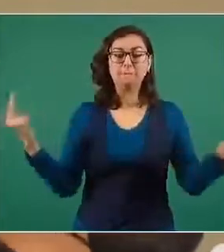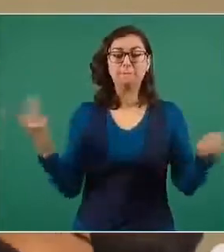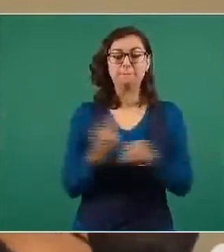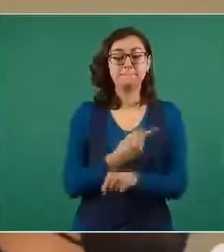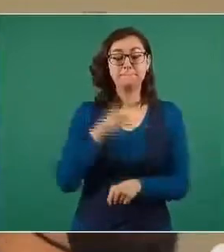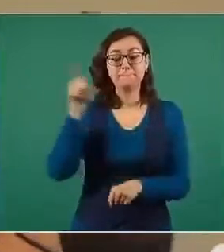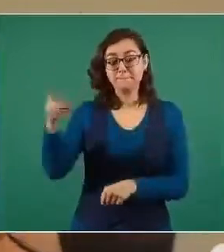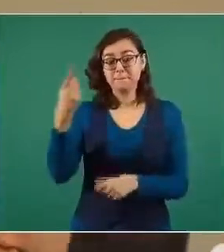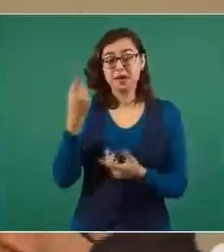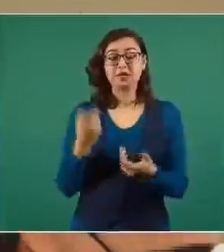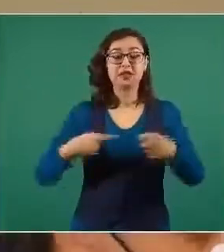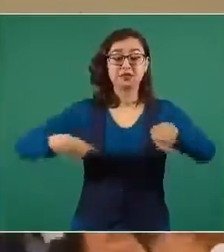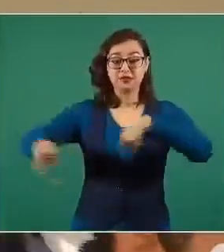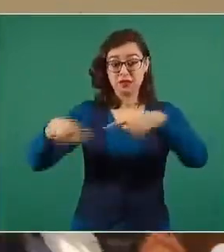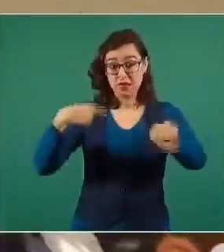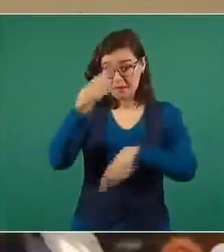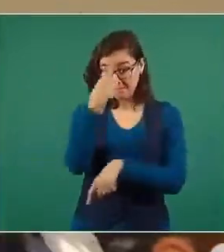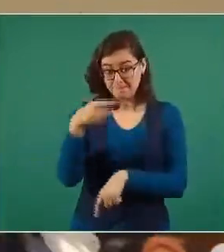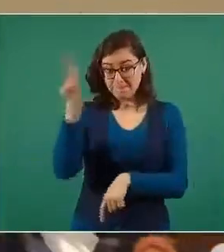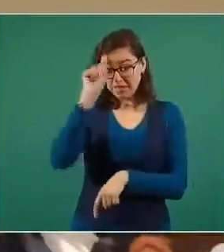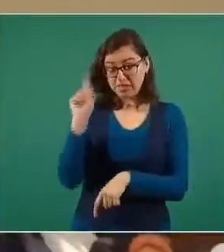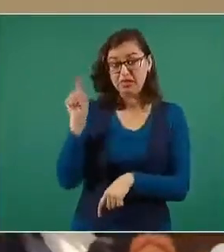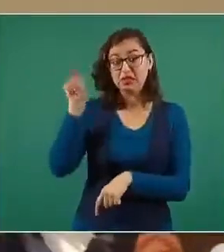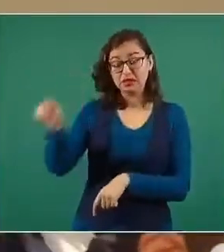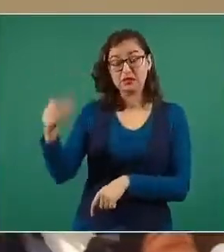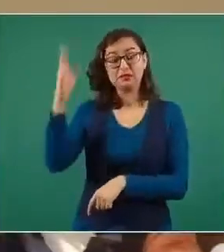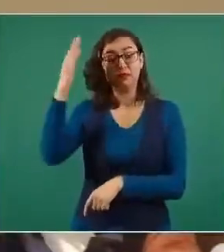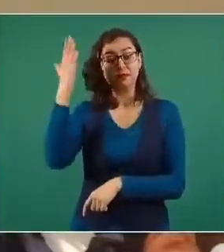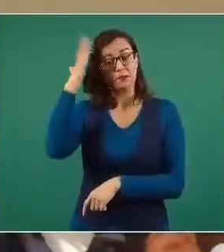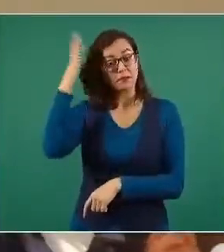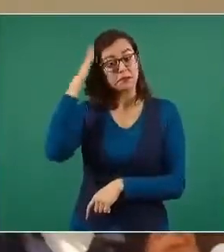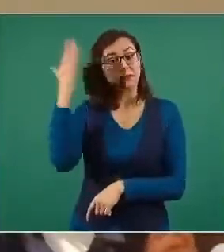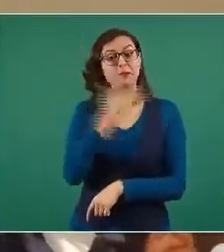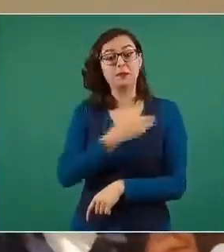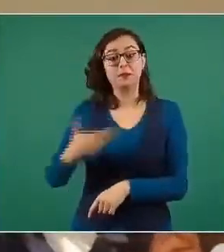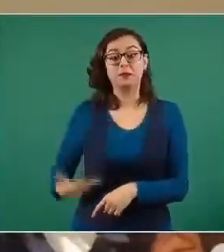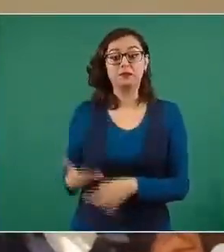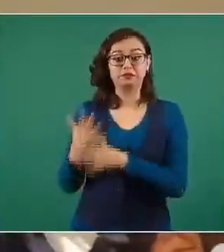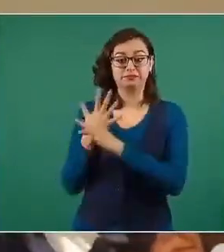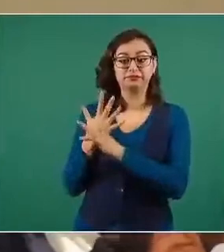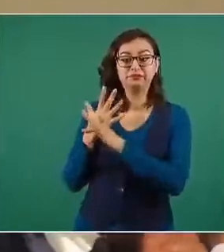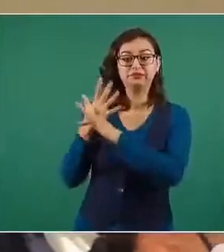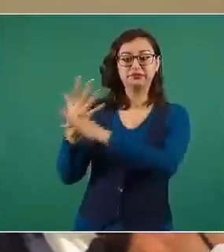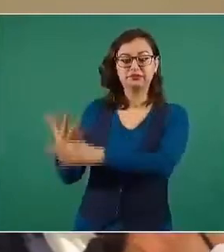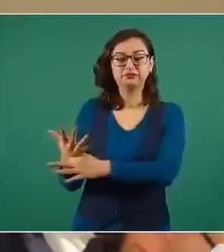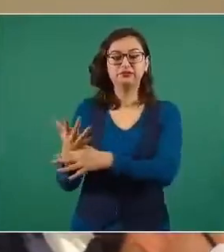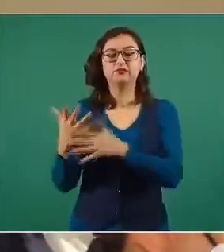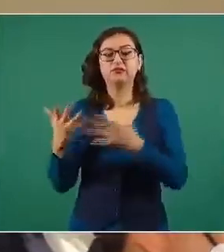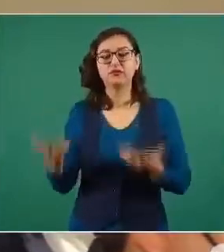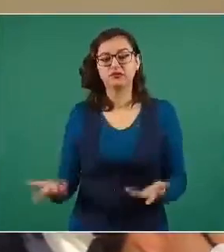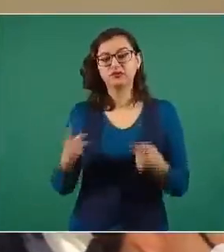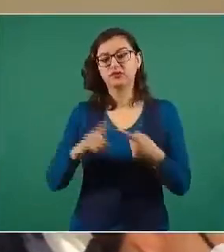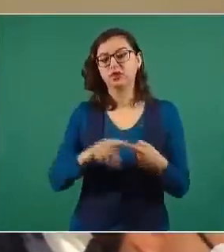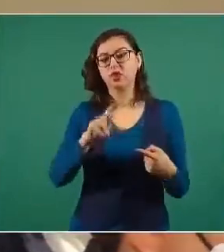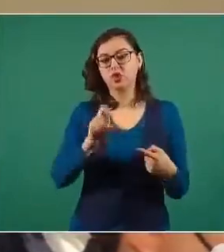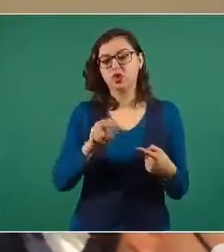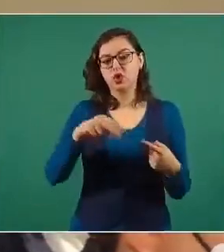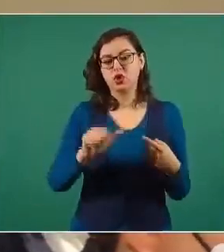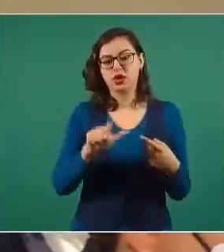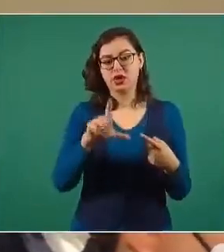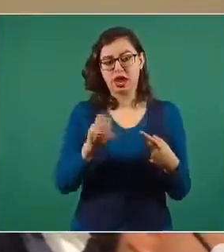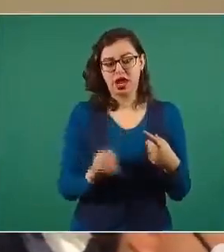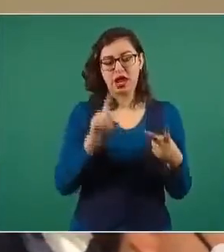Real Madrid, en la que su presidente, Florentino Pérez, se refiere de manera despectiva de leyendas del club como Cristiano Ronaldo,